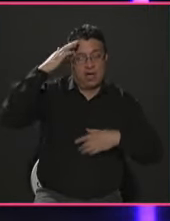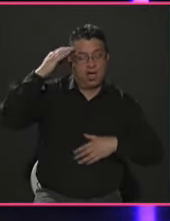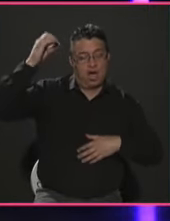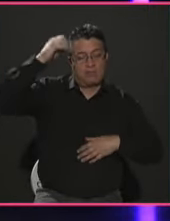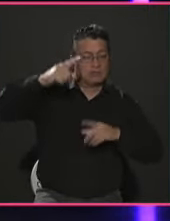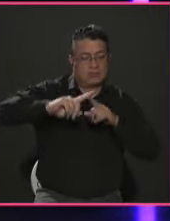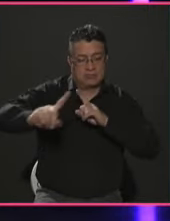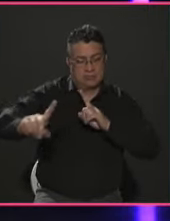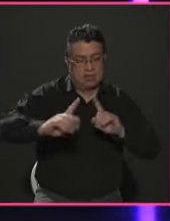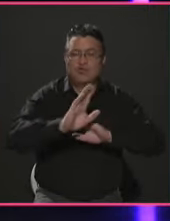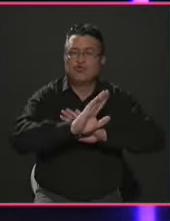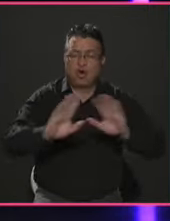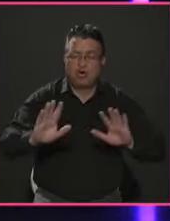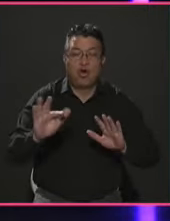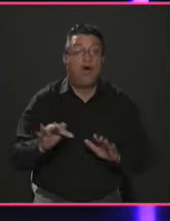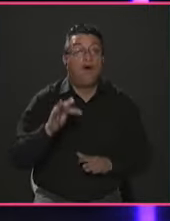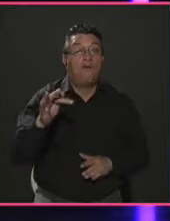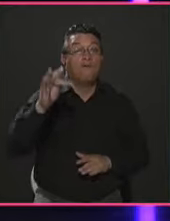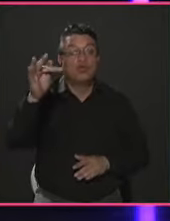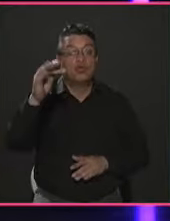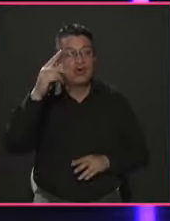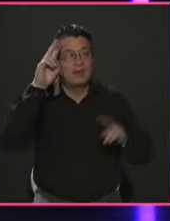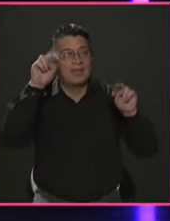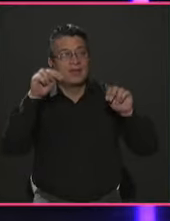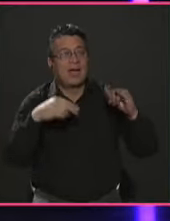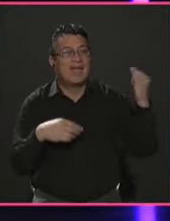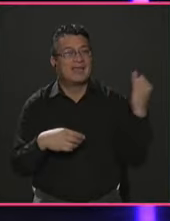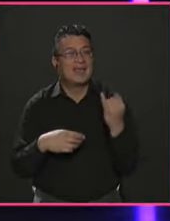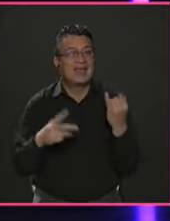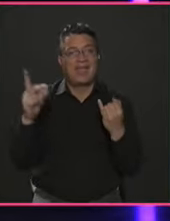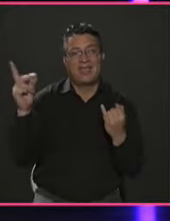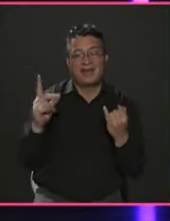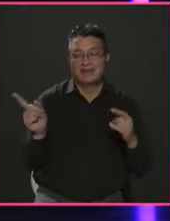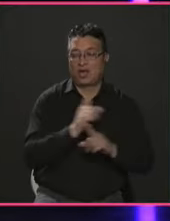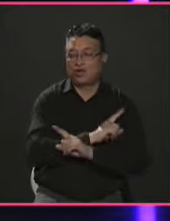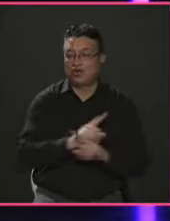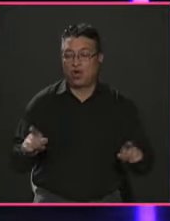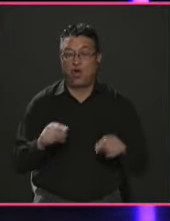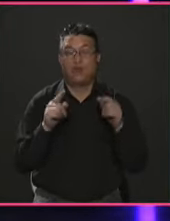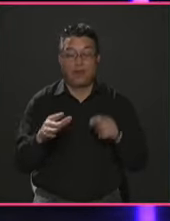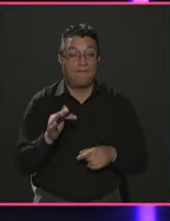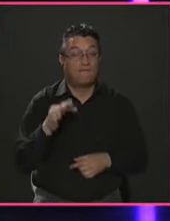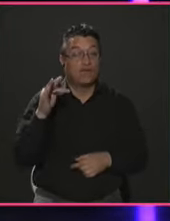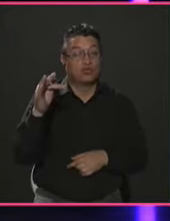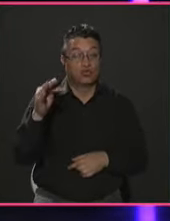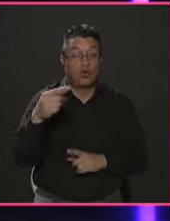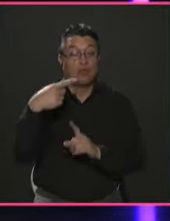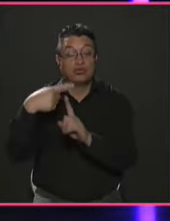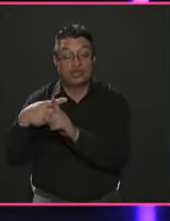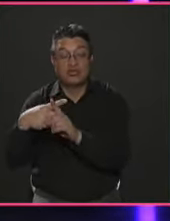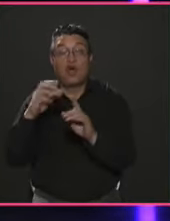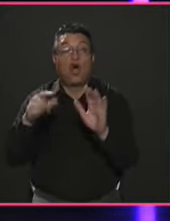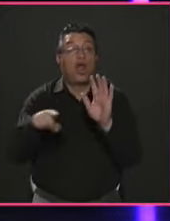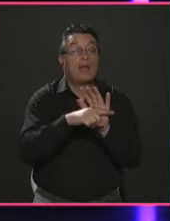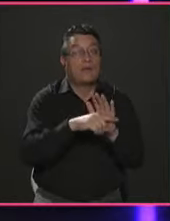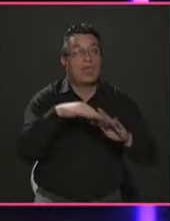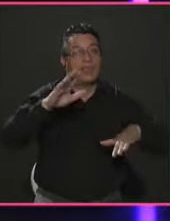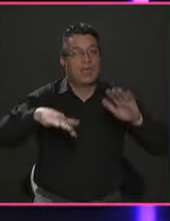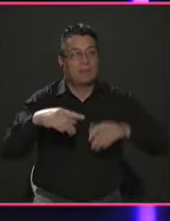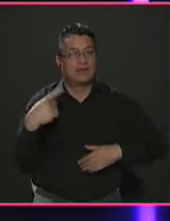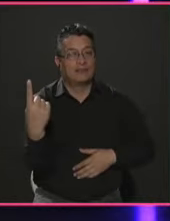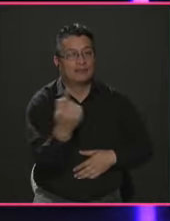el futuro no tiene izquierdas ni derechas el futuro será tan buen no tan malo como nosotros seamos capaces de